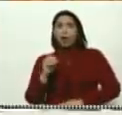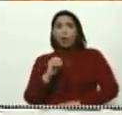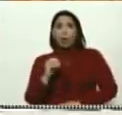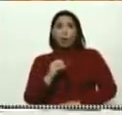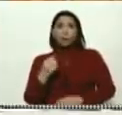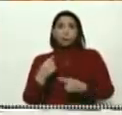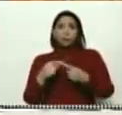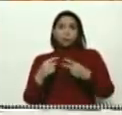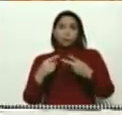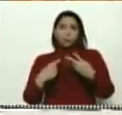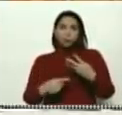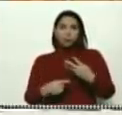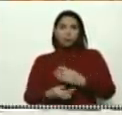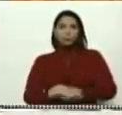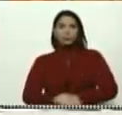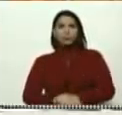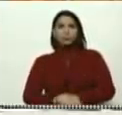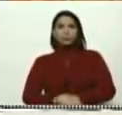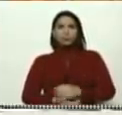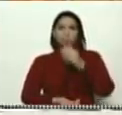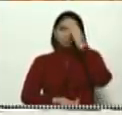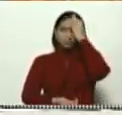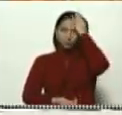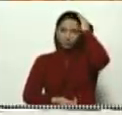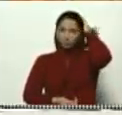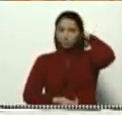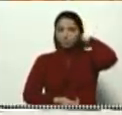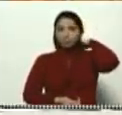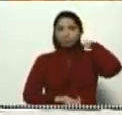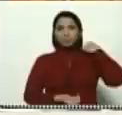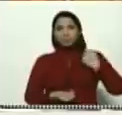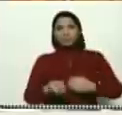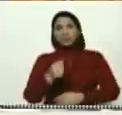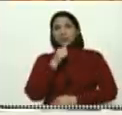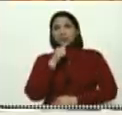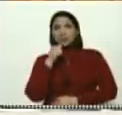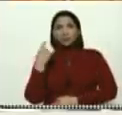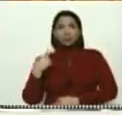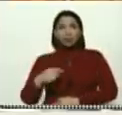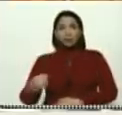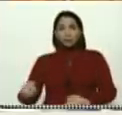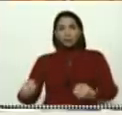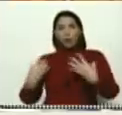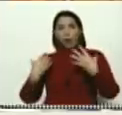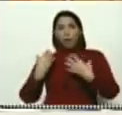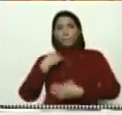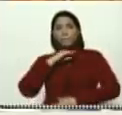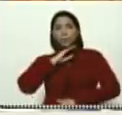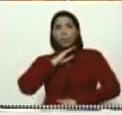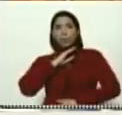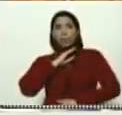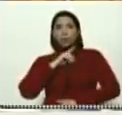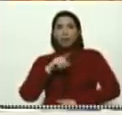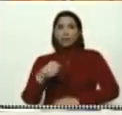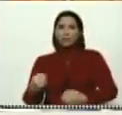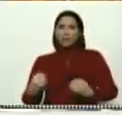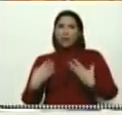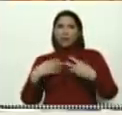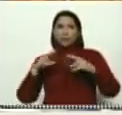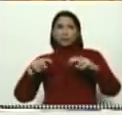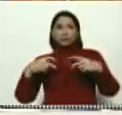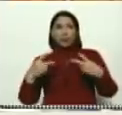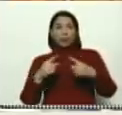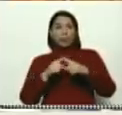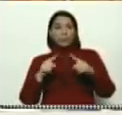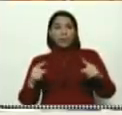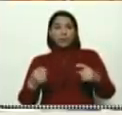comorbilidades a quien lo tenga y haya sido contagiado con este virus. Es un virus nuevo, pero es un